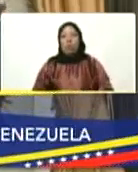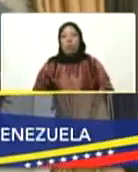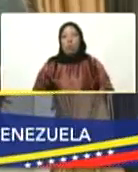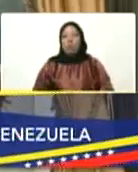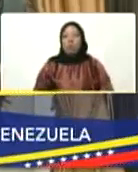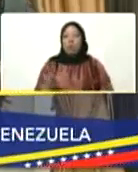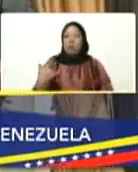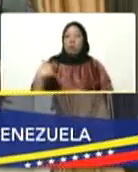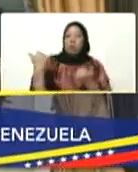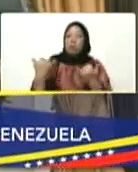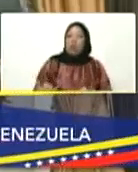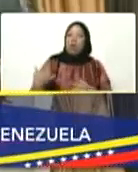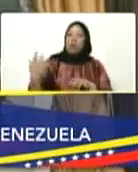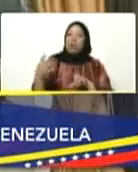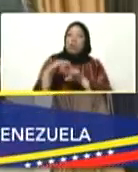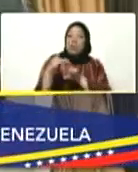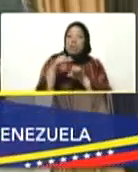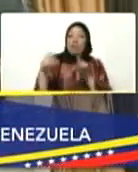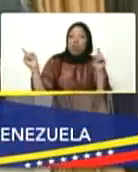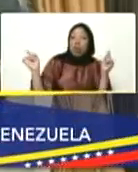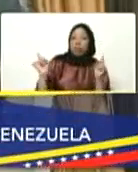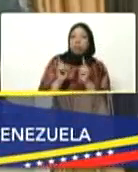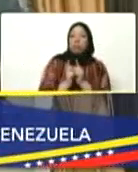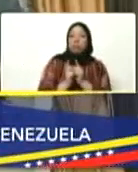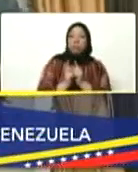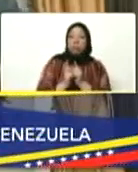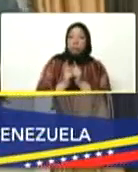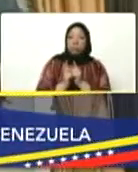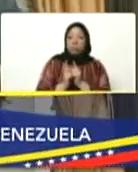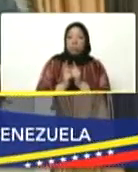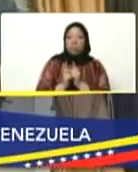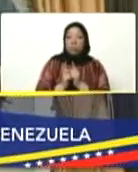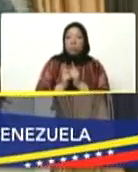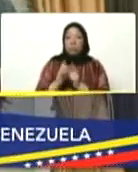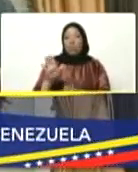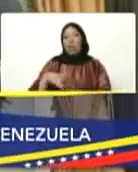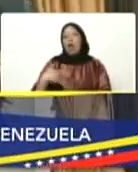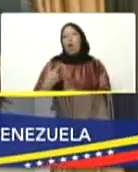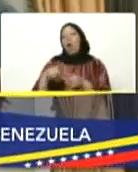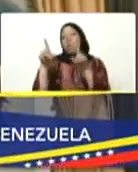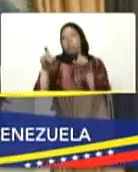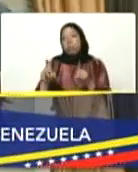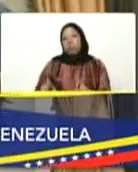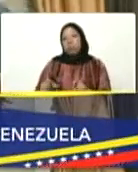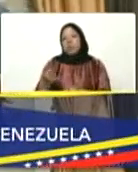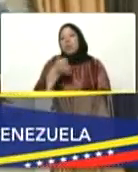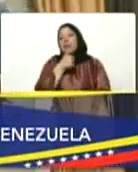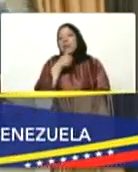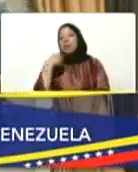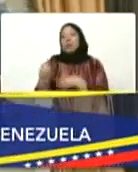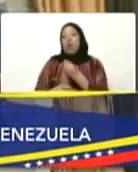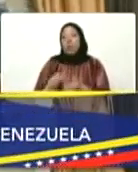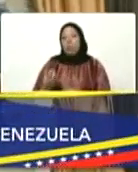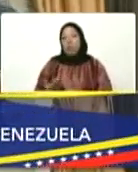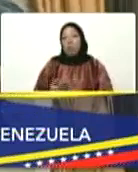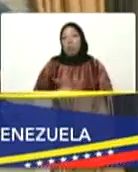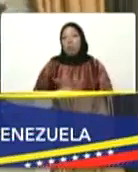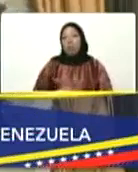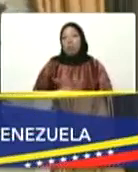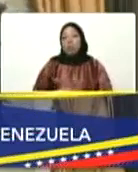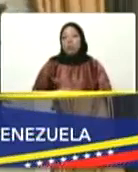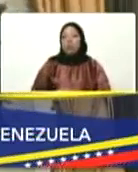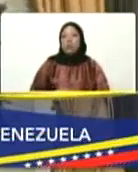se nos presentan situaciones límites, es cuando se prueba quiénes somos. Ser